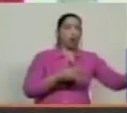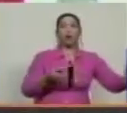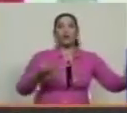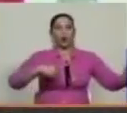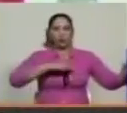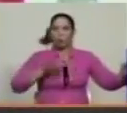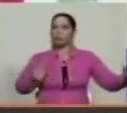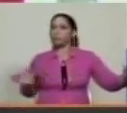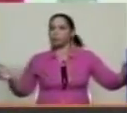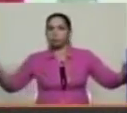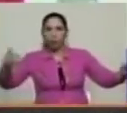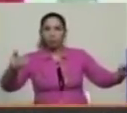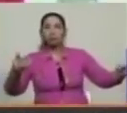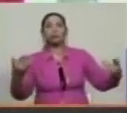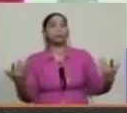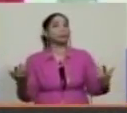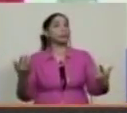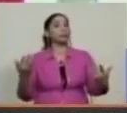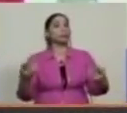El cuero seco.